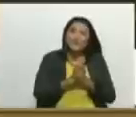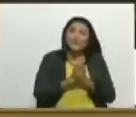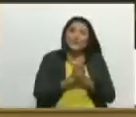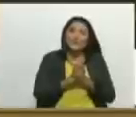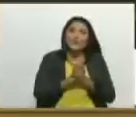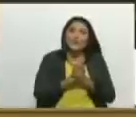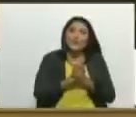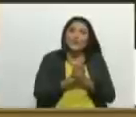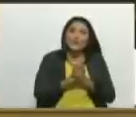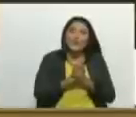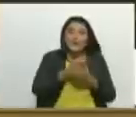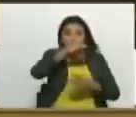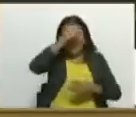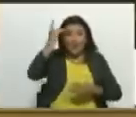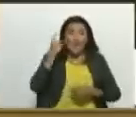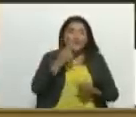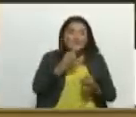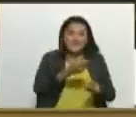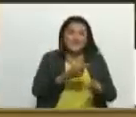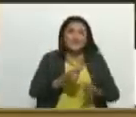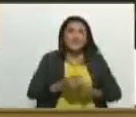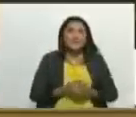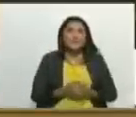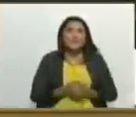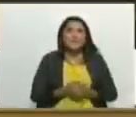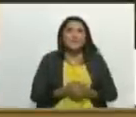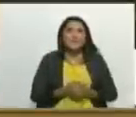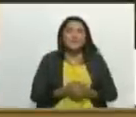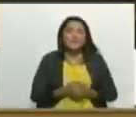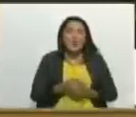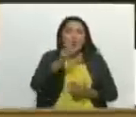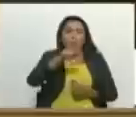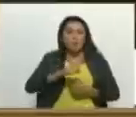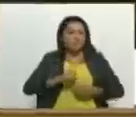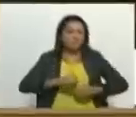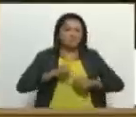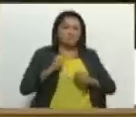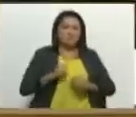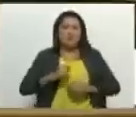llamado Diosdado Cabello, que dice que todo el que se le da de guapo es cobarde.